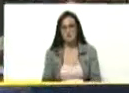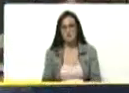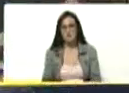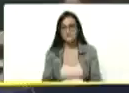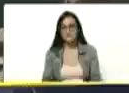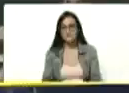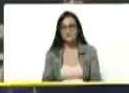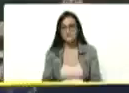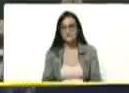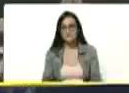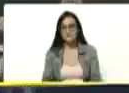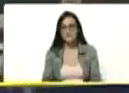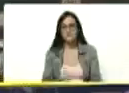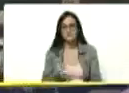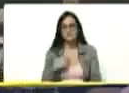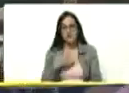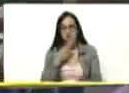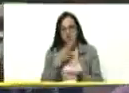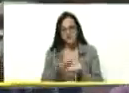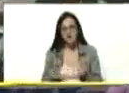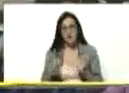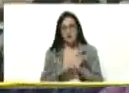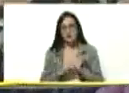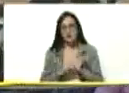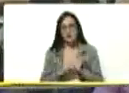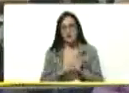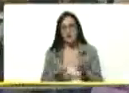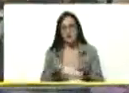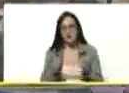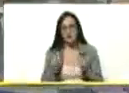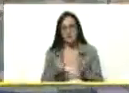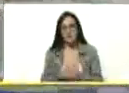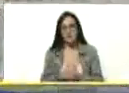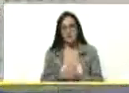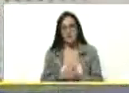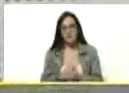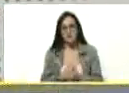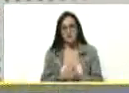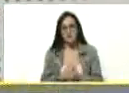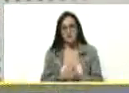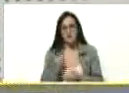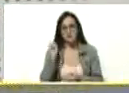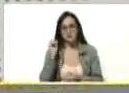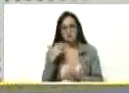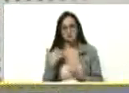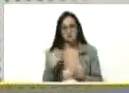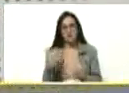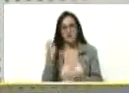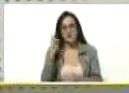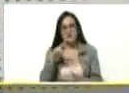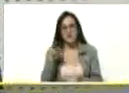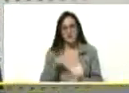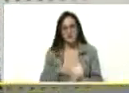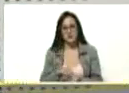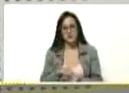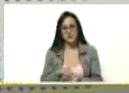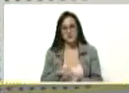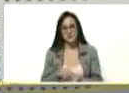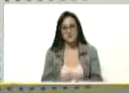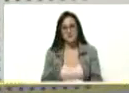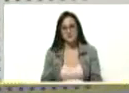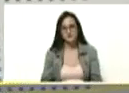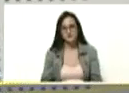Assembly. Quiero entonces agradecer una vez más por permitirme dirigirme a esta Asamblea Nacional. And to say to our comrades in